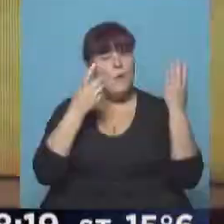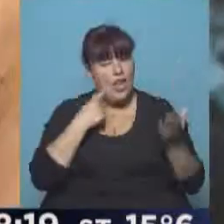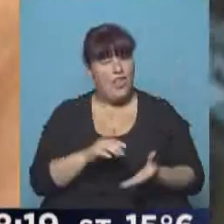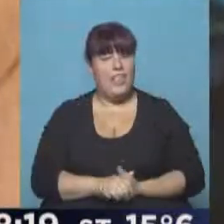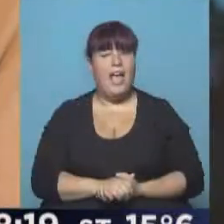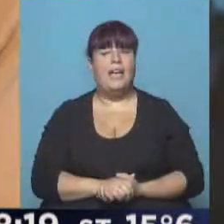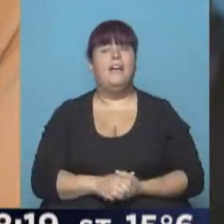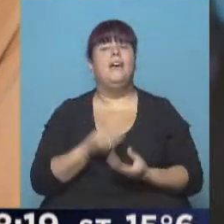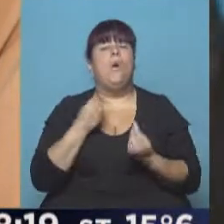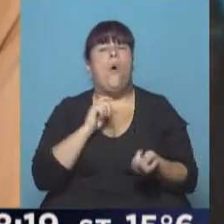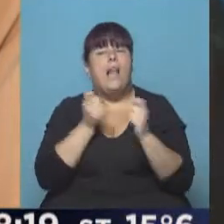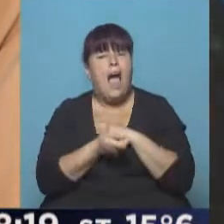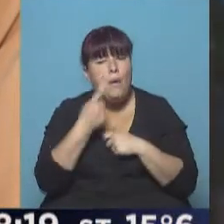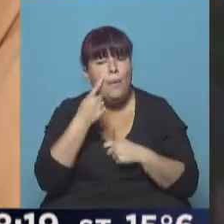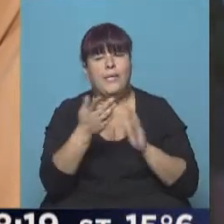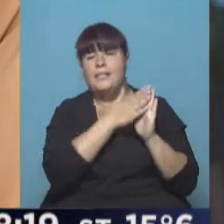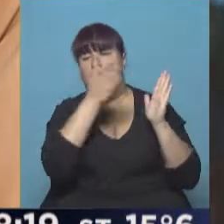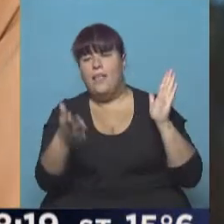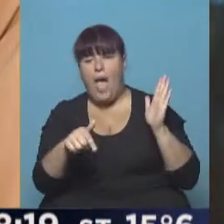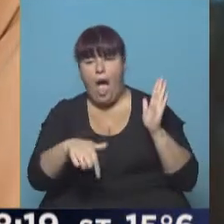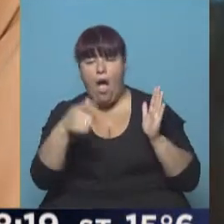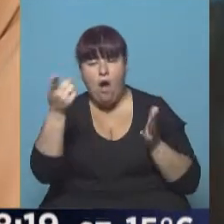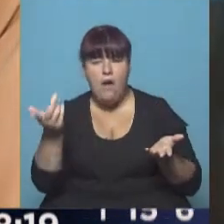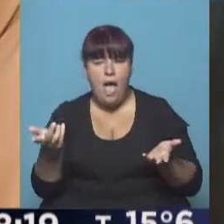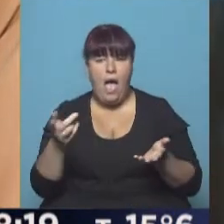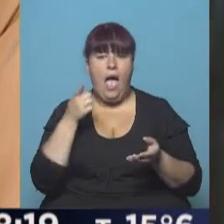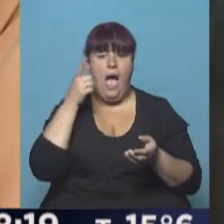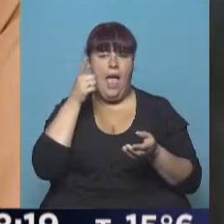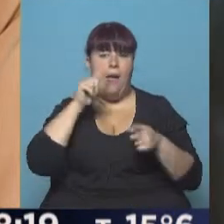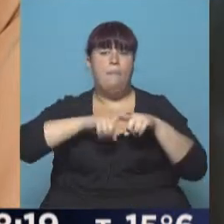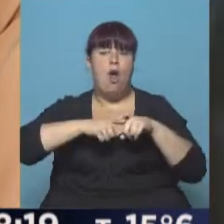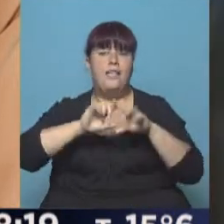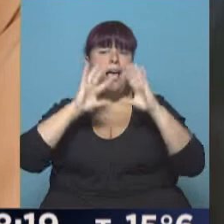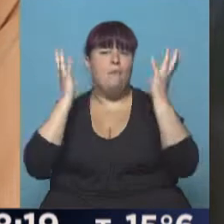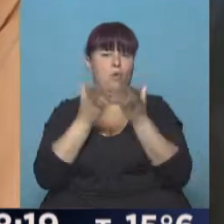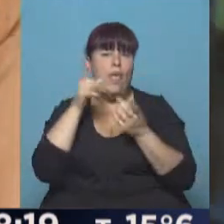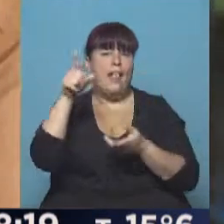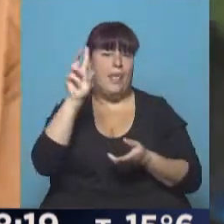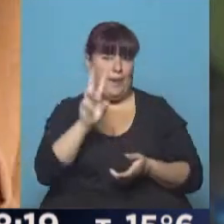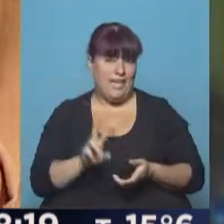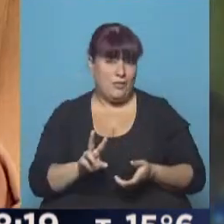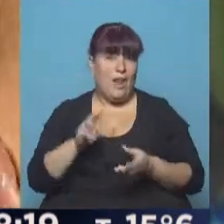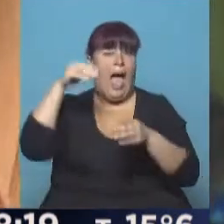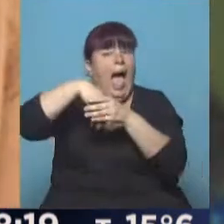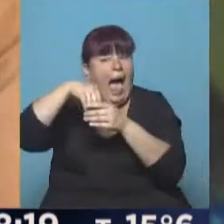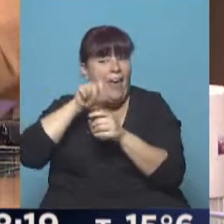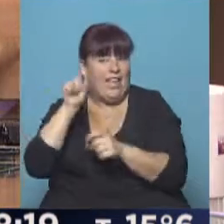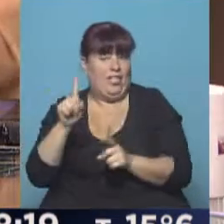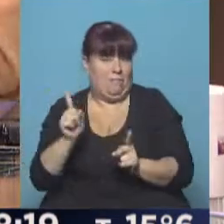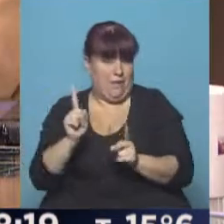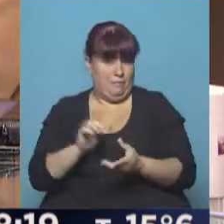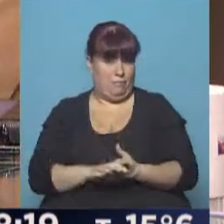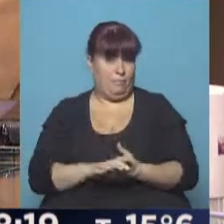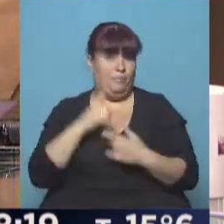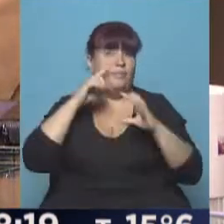días. ¿Qué cambios has visto en el último tiempo en la política internacional de ese país, en la política doméstica para ellos mismos y